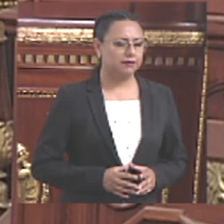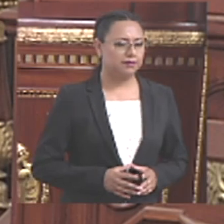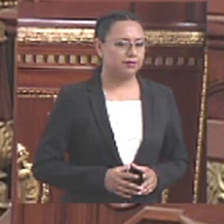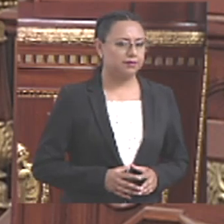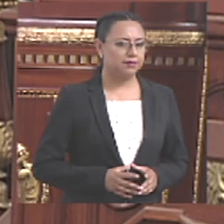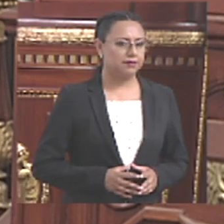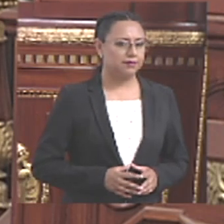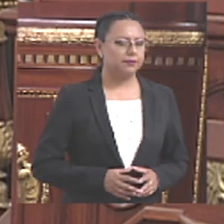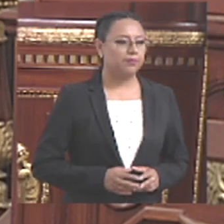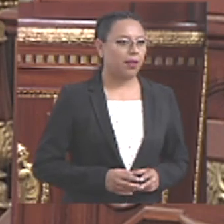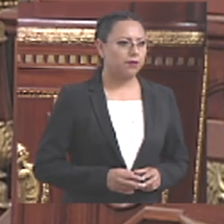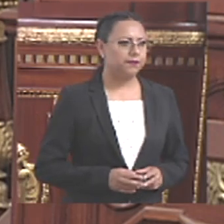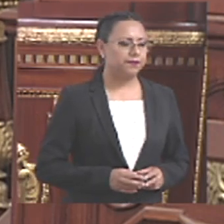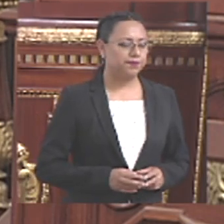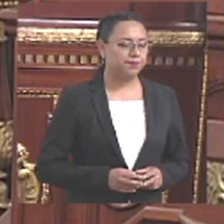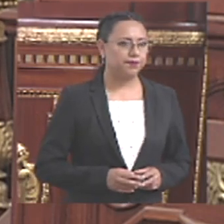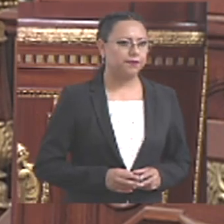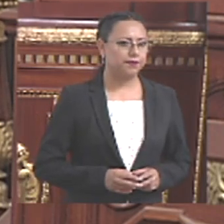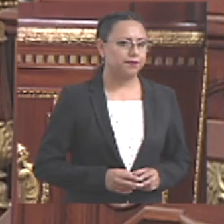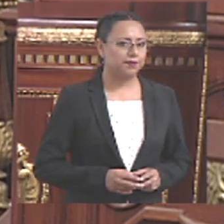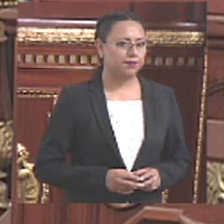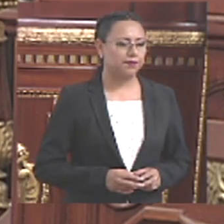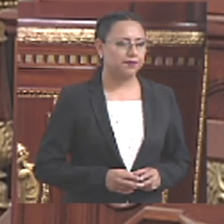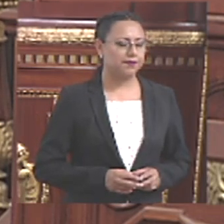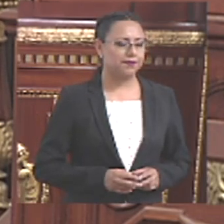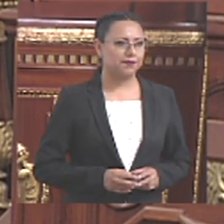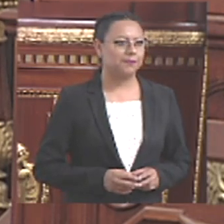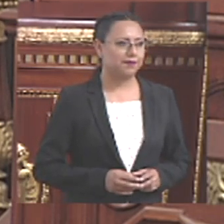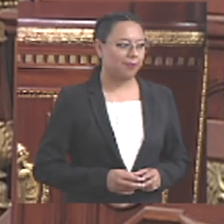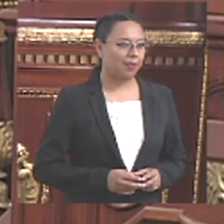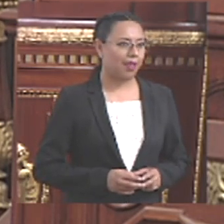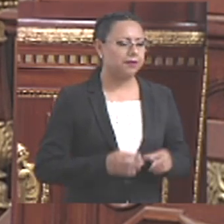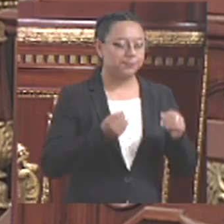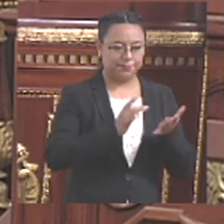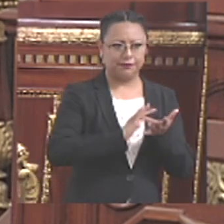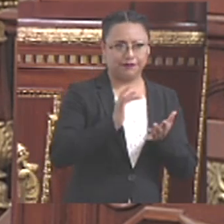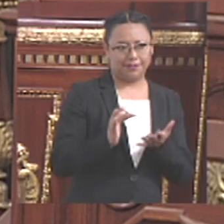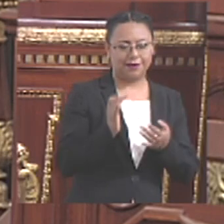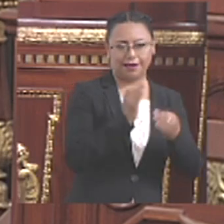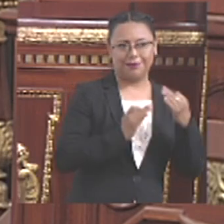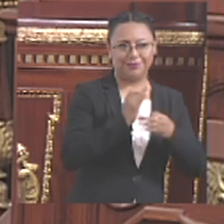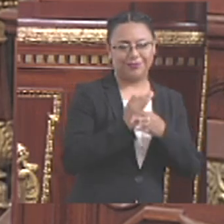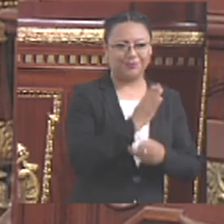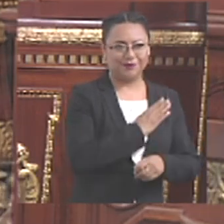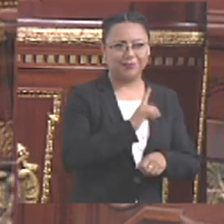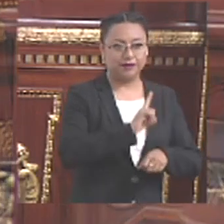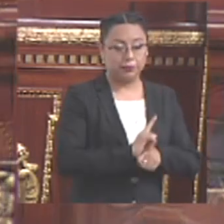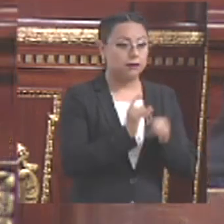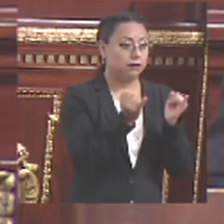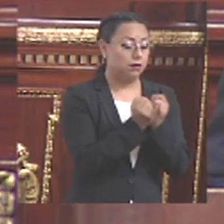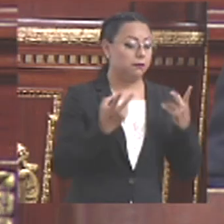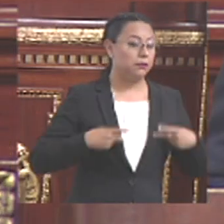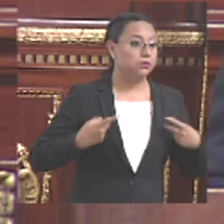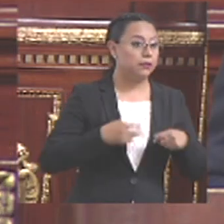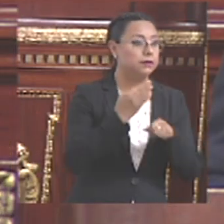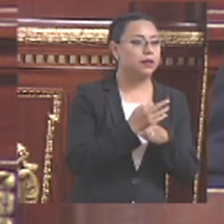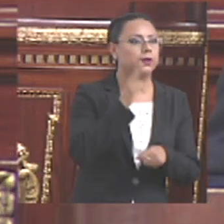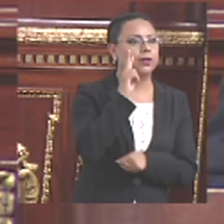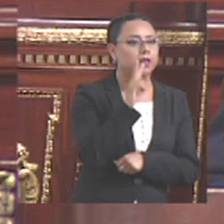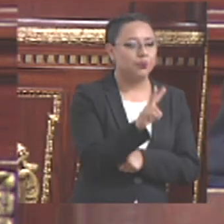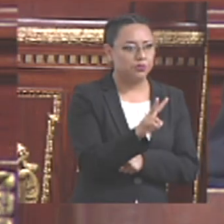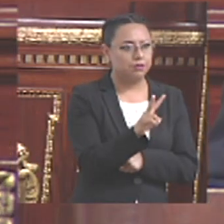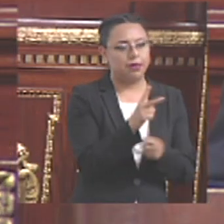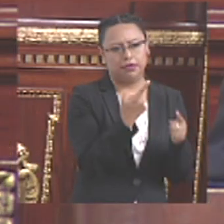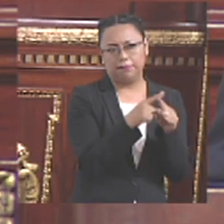Muchas gracias, muy buenos días a todas y a todos, compañeras, compañeros diputados, a quienes nos hacen favor de seguir a través de